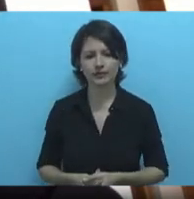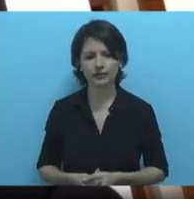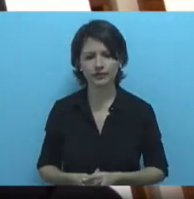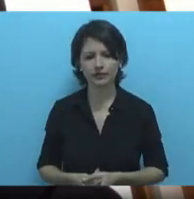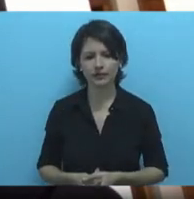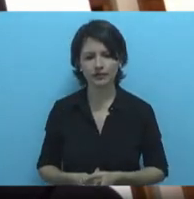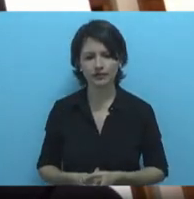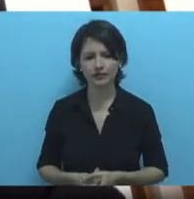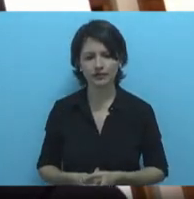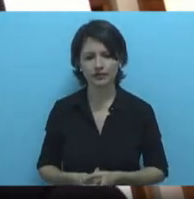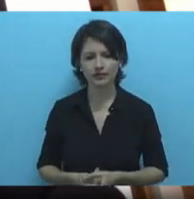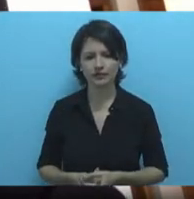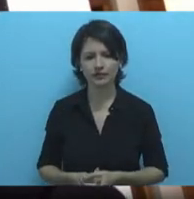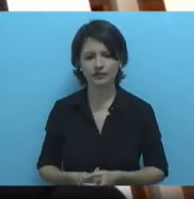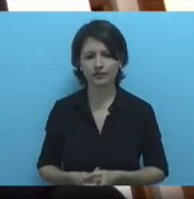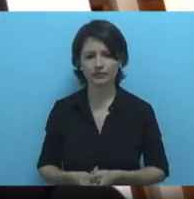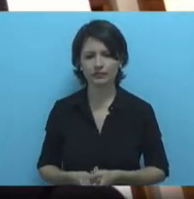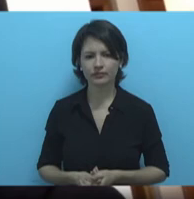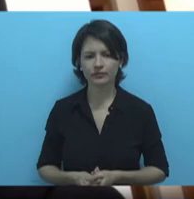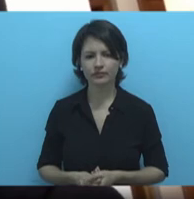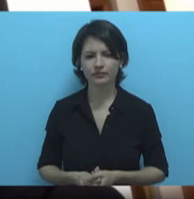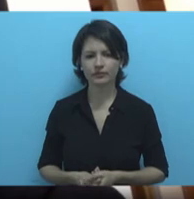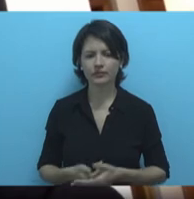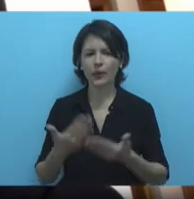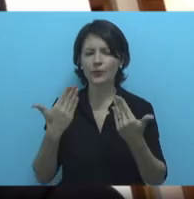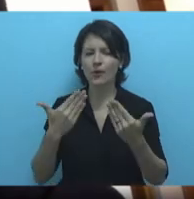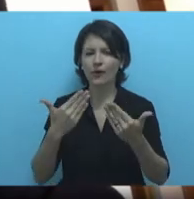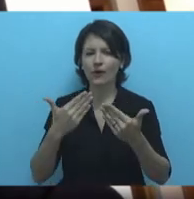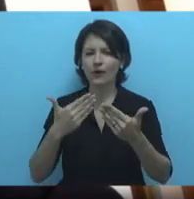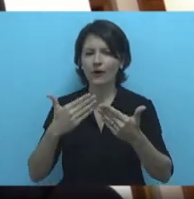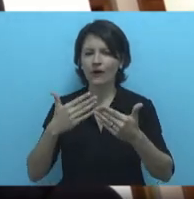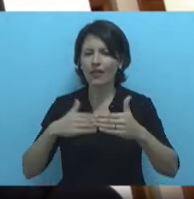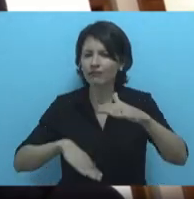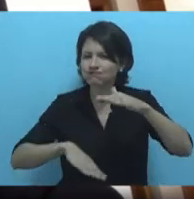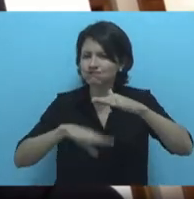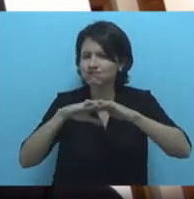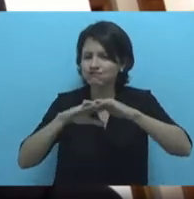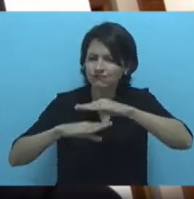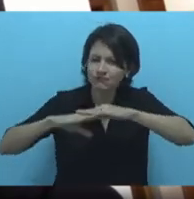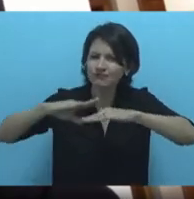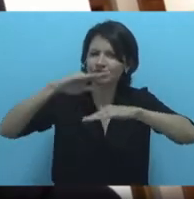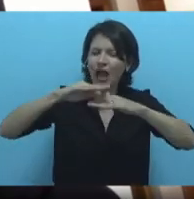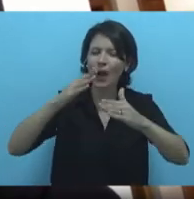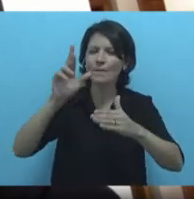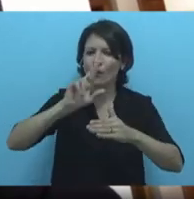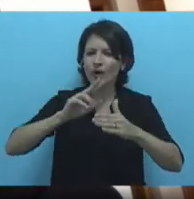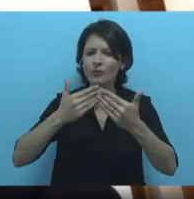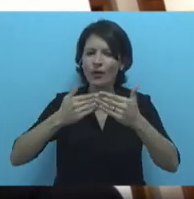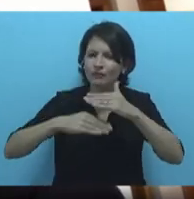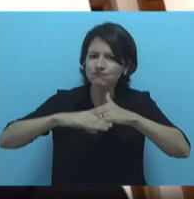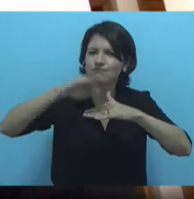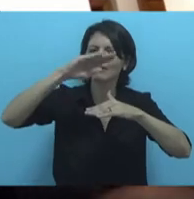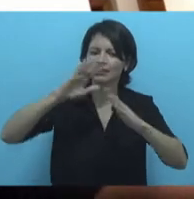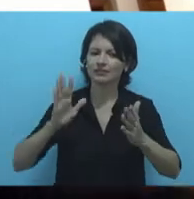estos muros techo de cristal que aún persisten hoy en la república argentina y en nuestra